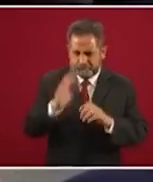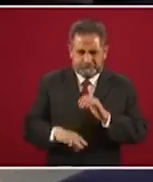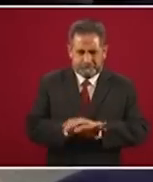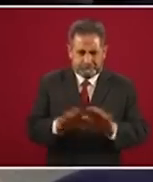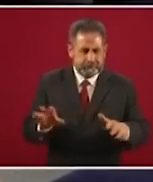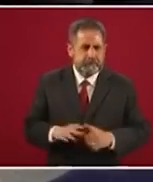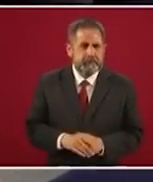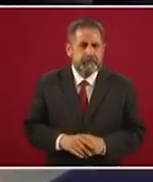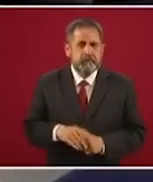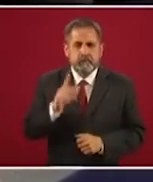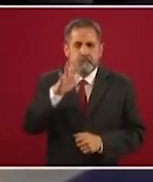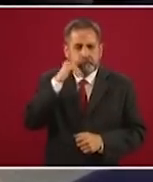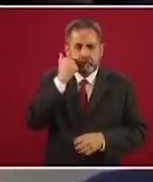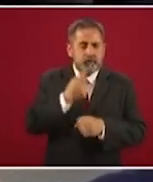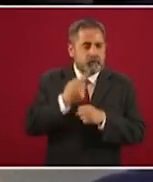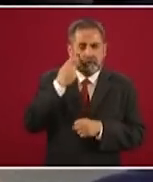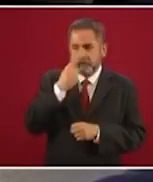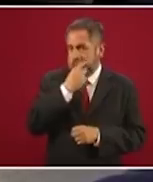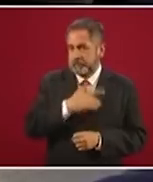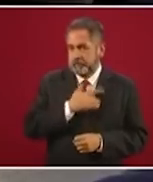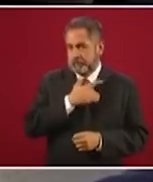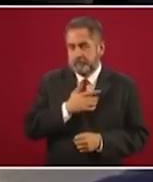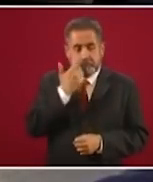no, no. Es voluntario.